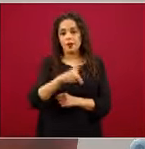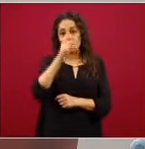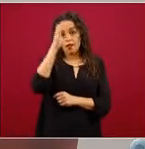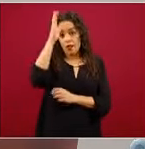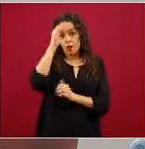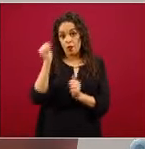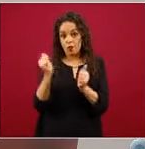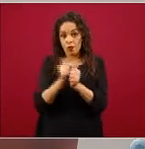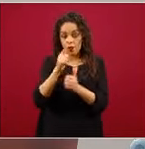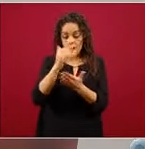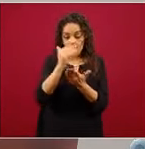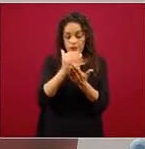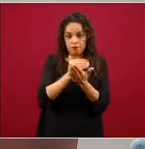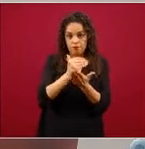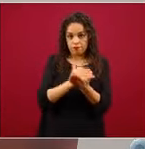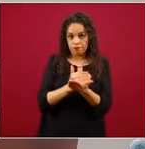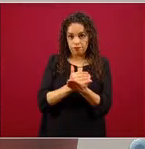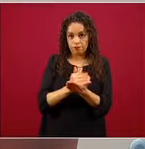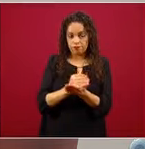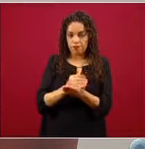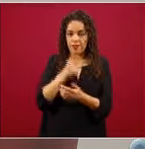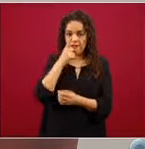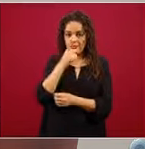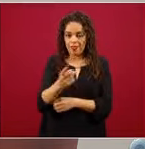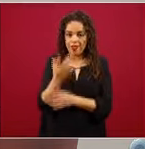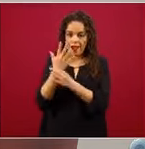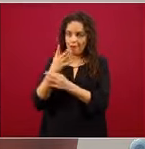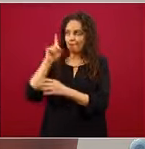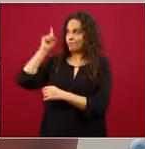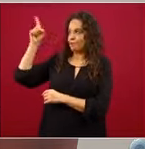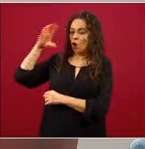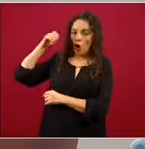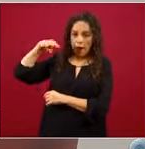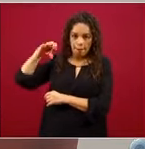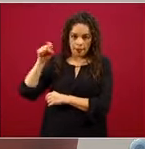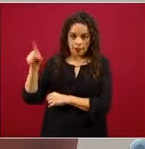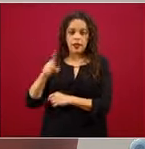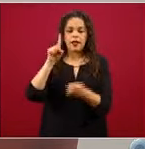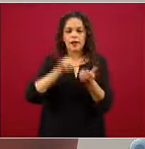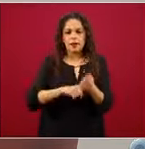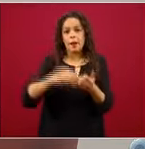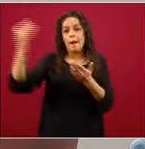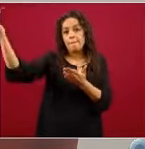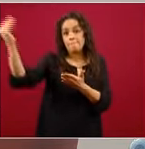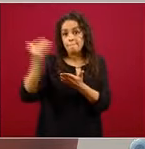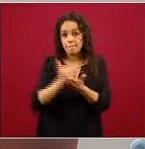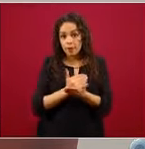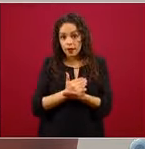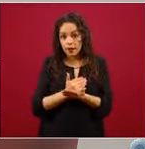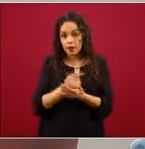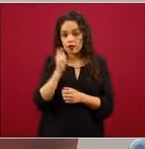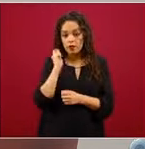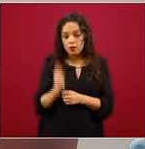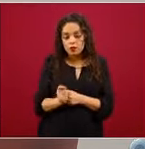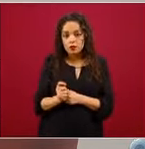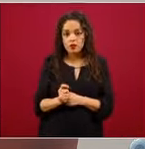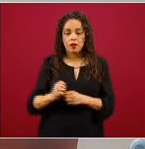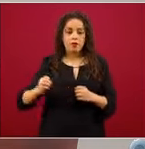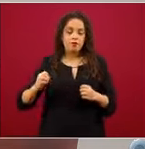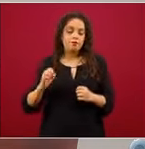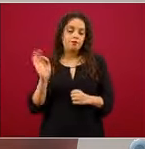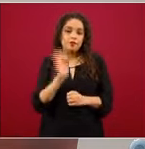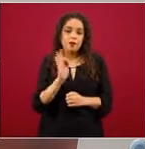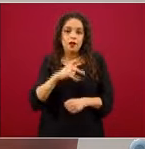de la Organización Mundial de la Salud, es disminución potencial de la exposición de un individuo antes de que